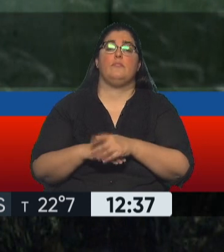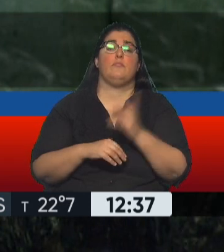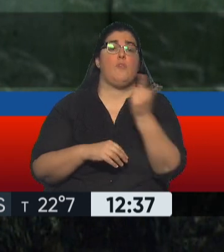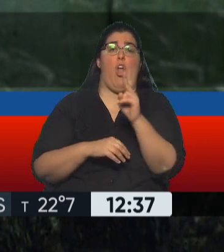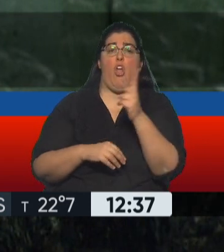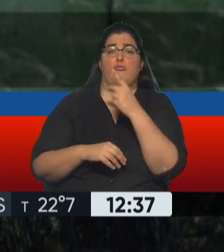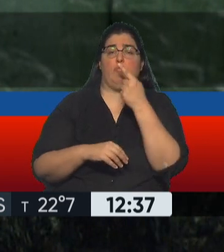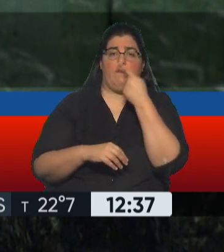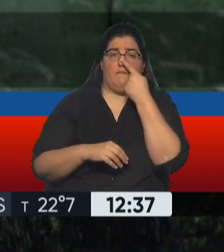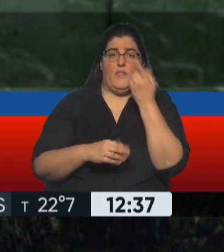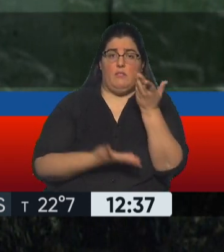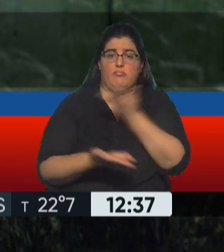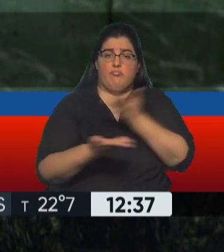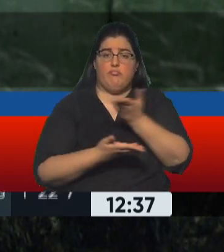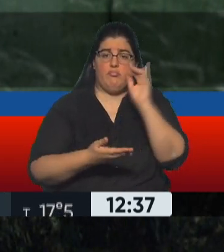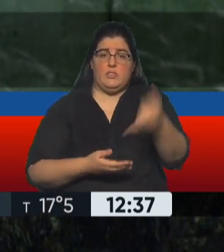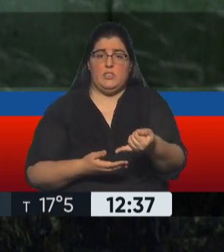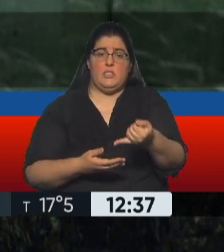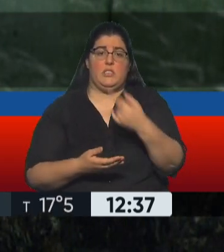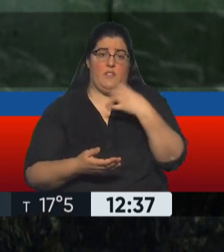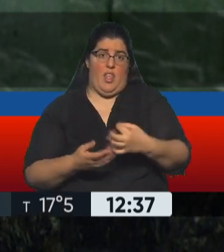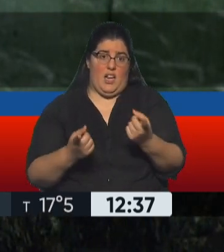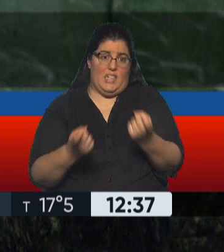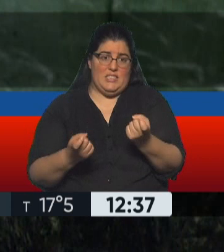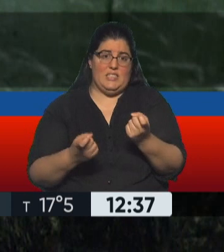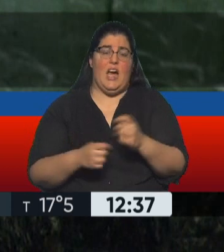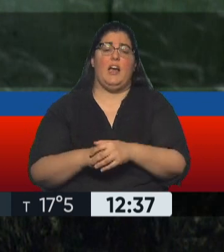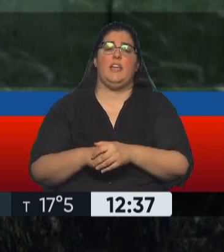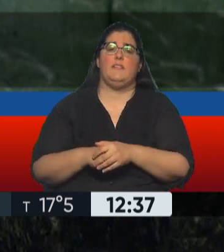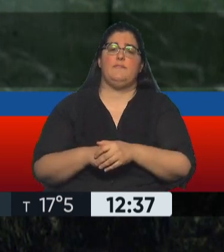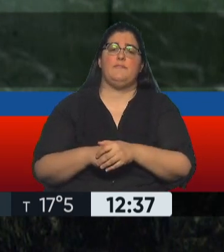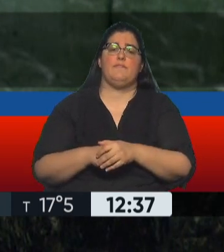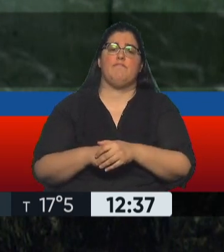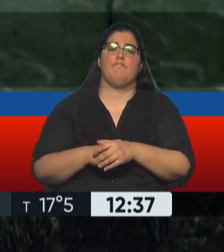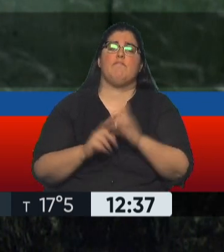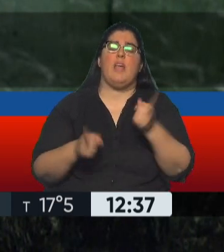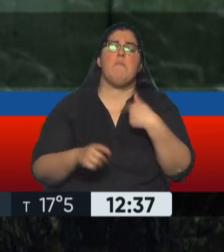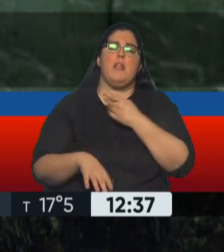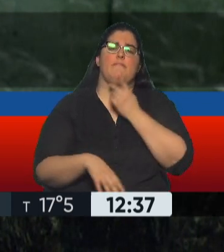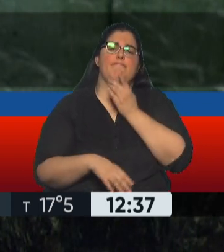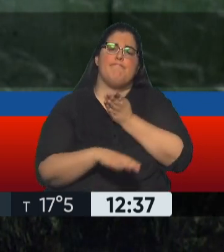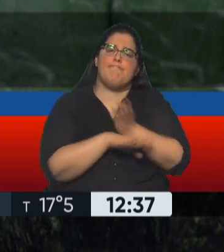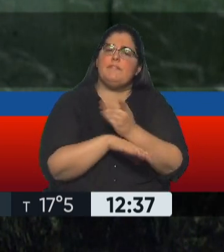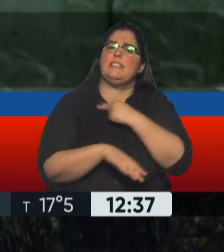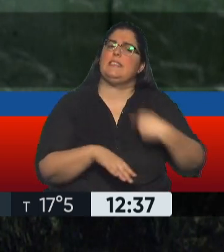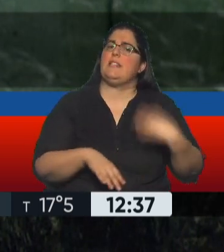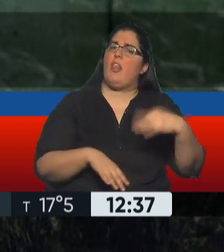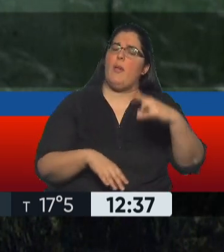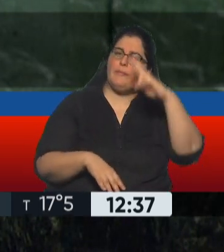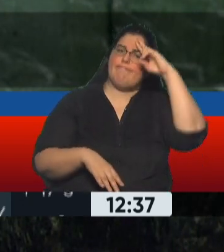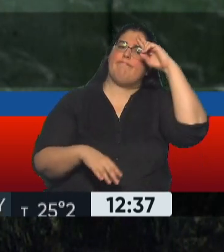sogar notwendig ist, und zugleich von China Respekt einfordern für Menschenrechte und